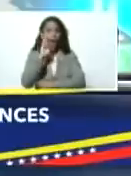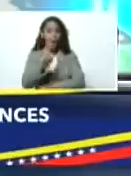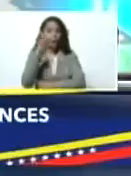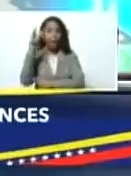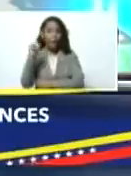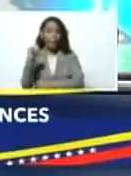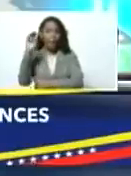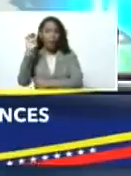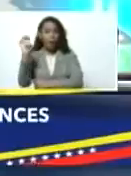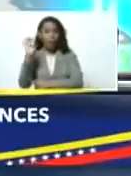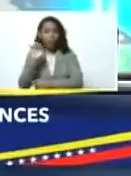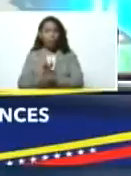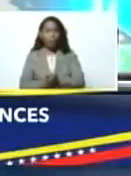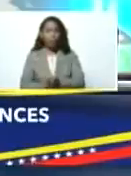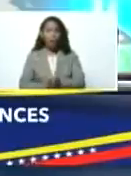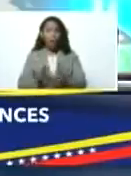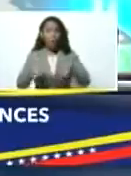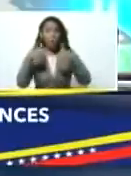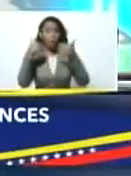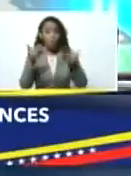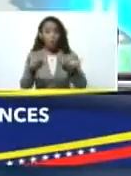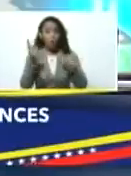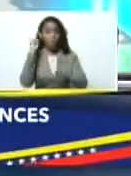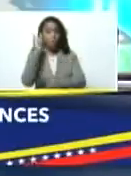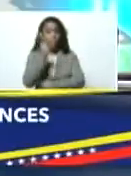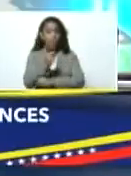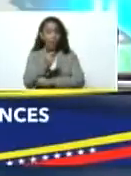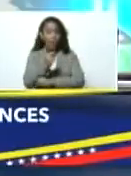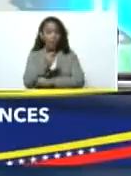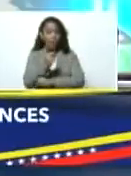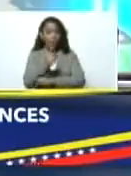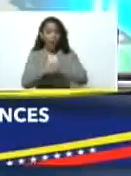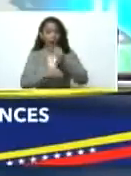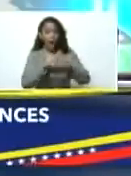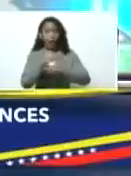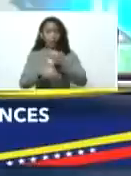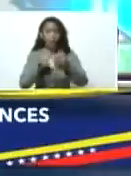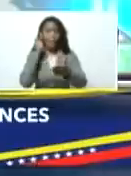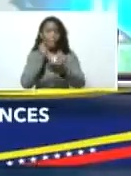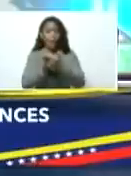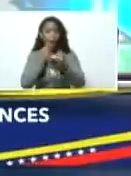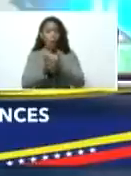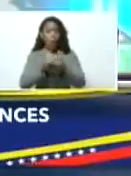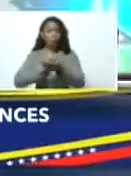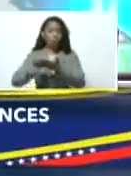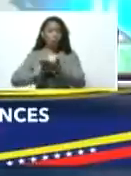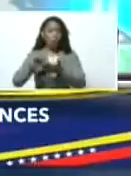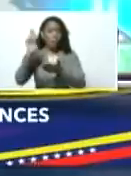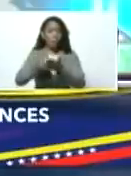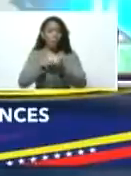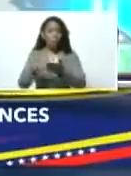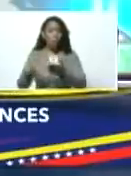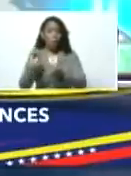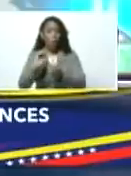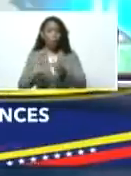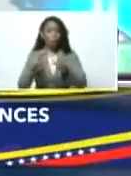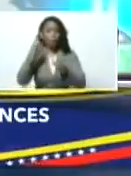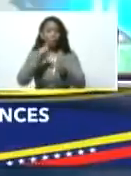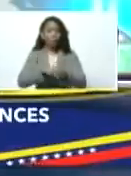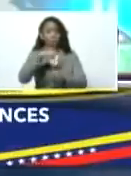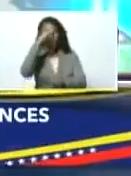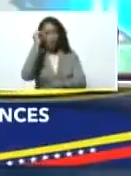RNE, por lo cual deberán dispensar del pago del registro o inscripción como entidades de